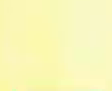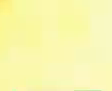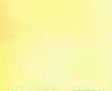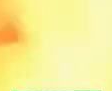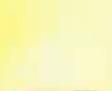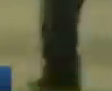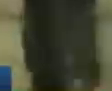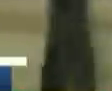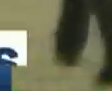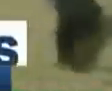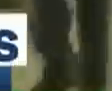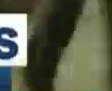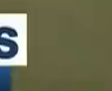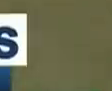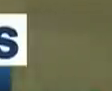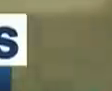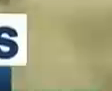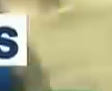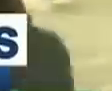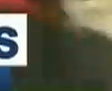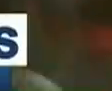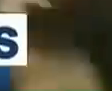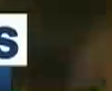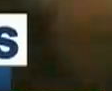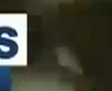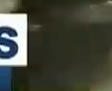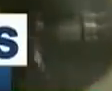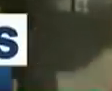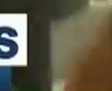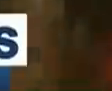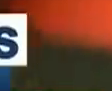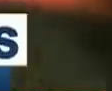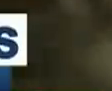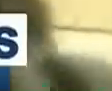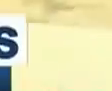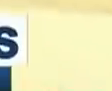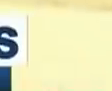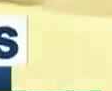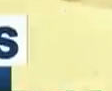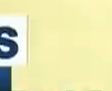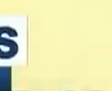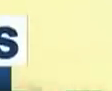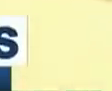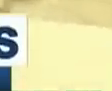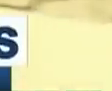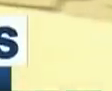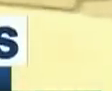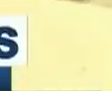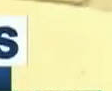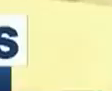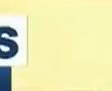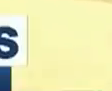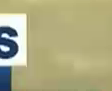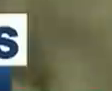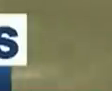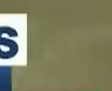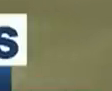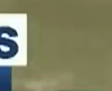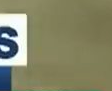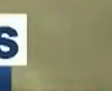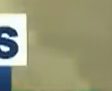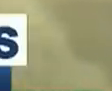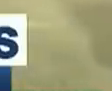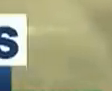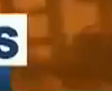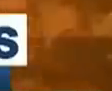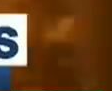En lo internacional, continúa el caos en varias ciudades de Estados Unidos tras la muerte del afroamericano George Floyd a manos de la